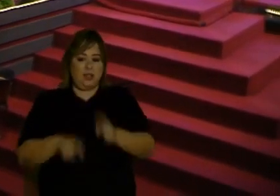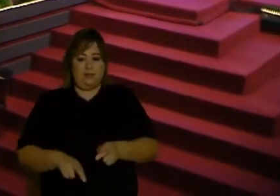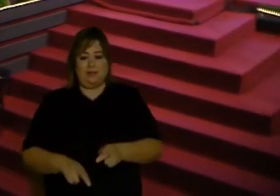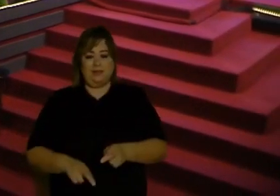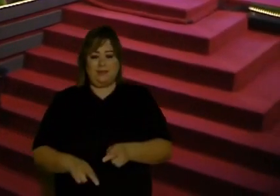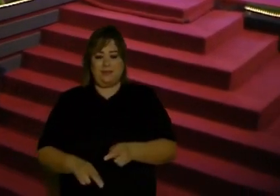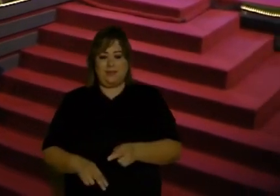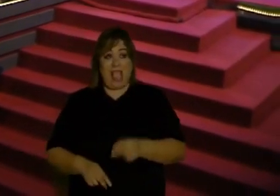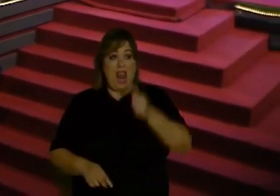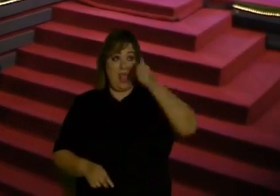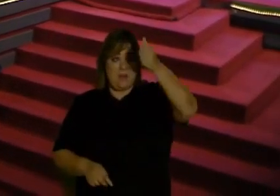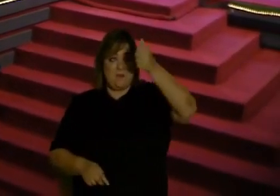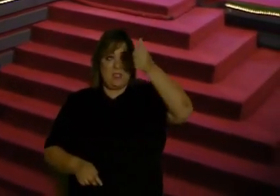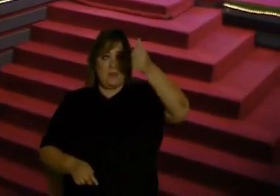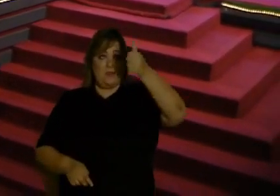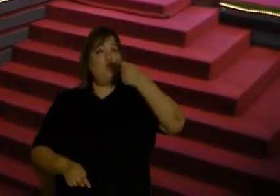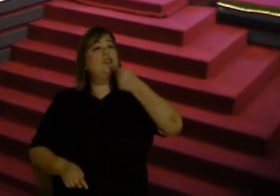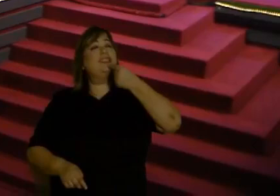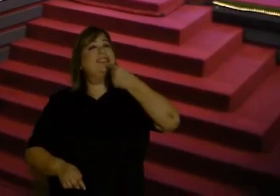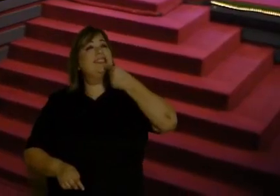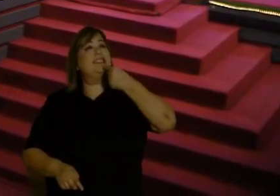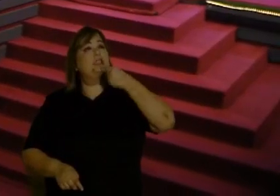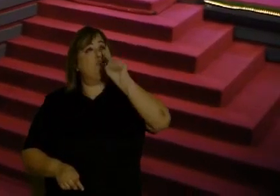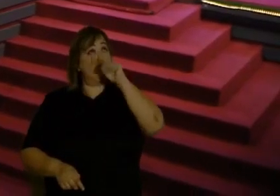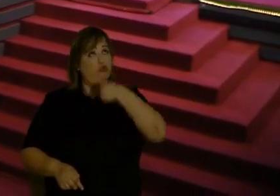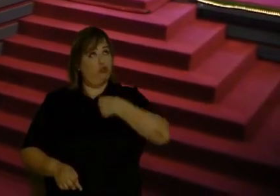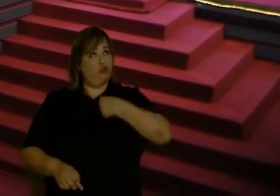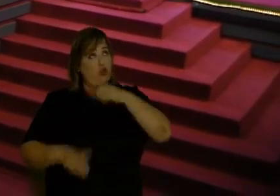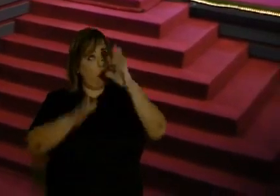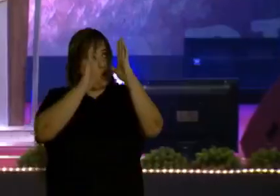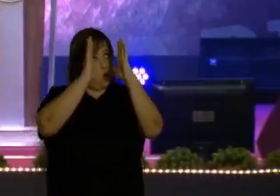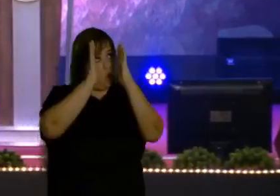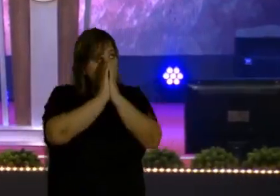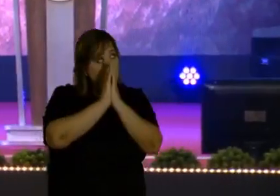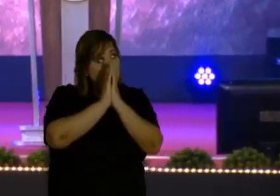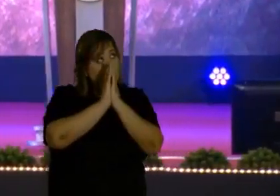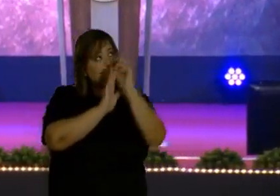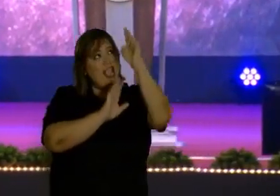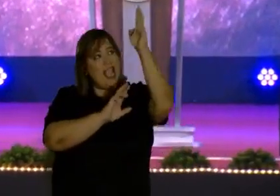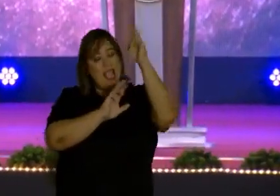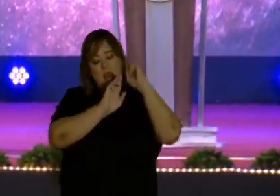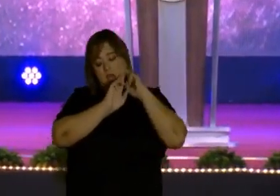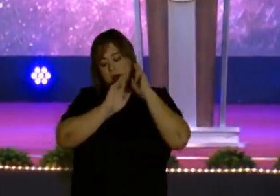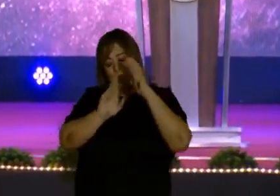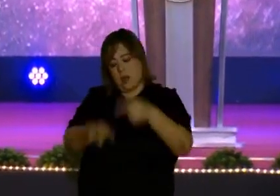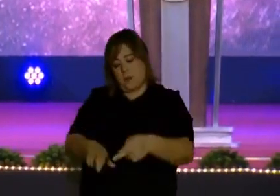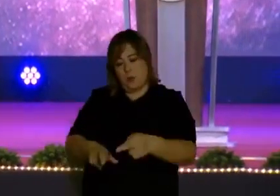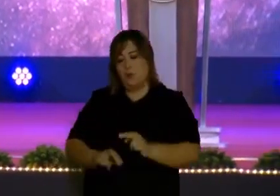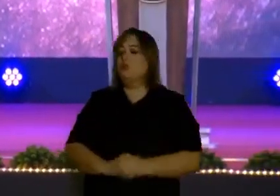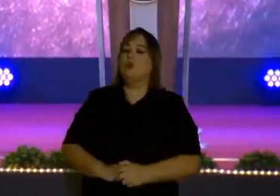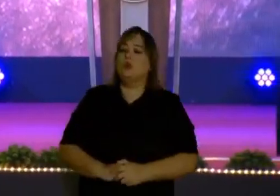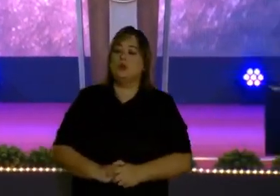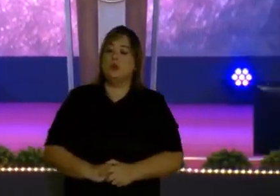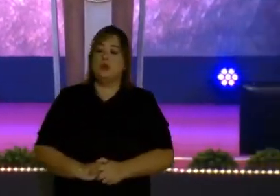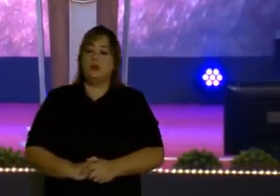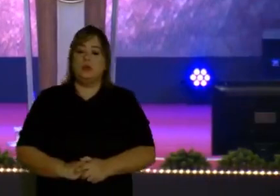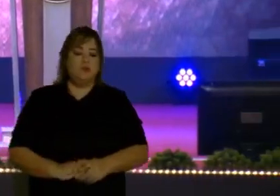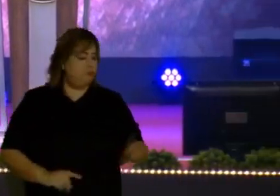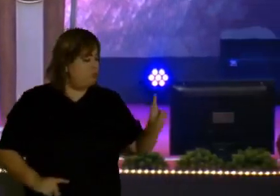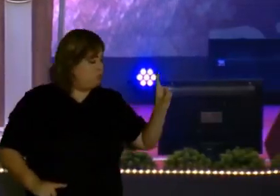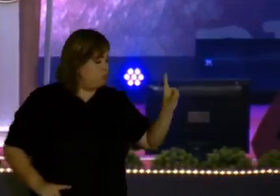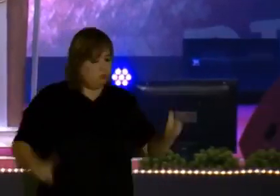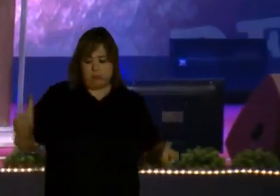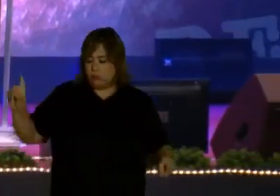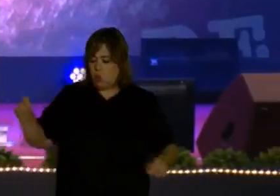sí mismo. Él dice, clama a mí y yo te voy a responder. Pero sabe, toda la gente que usted le pregunta, ¿y por qué te